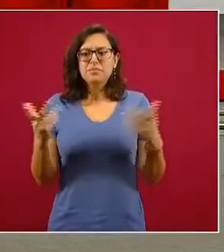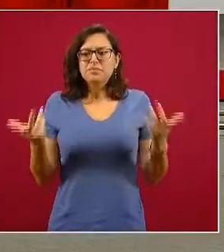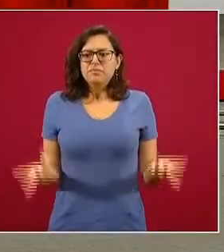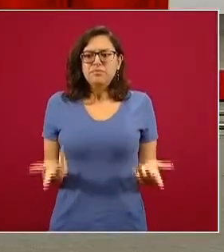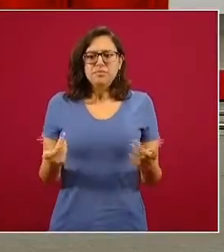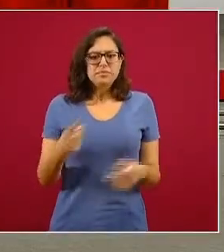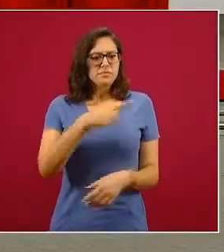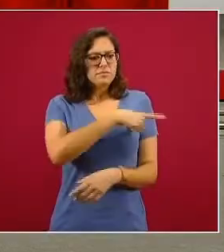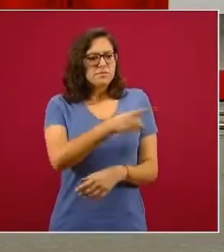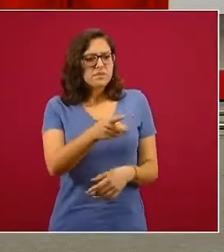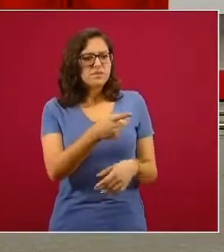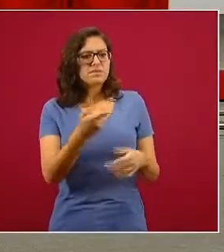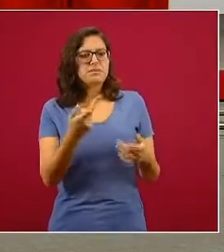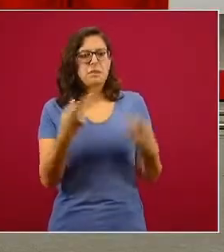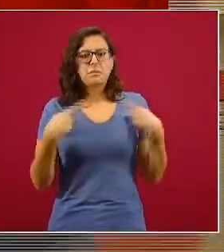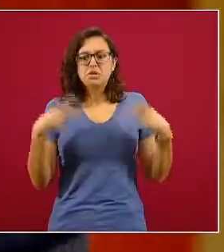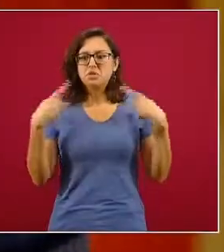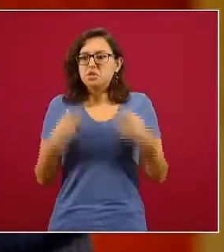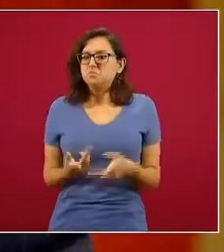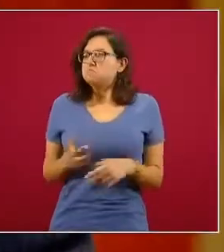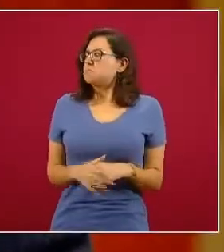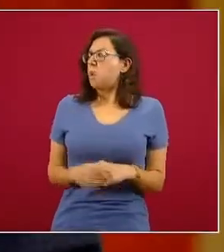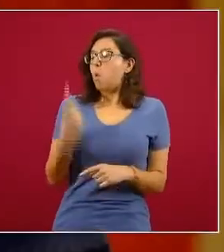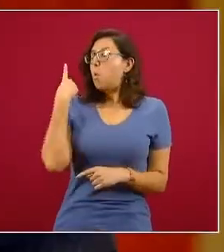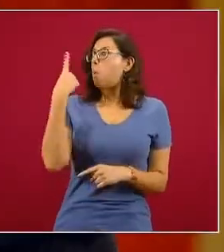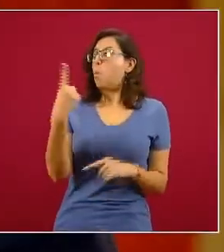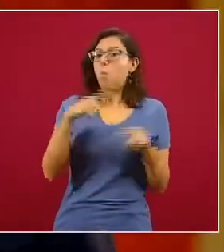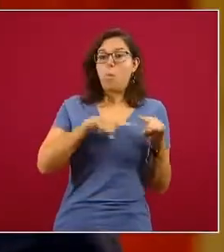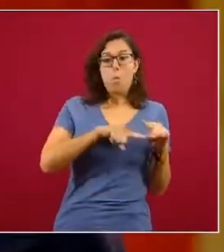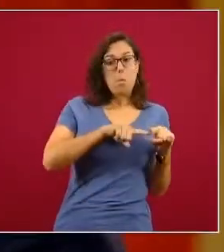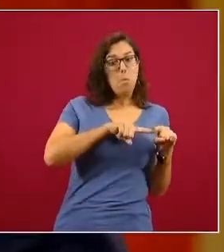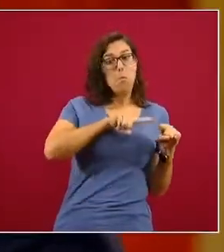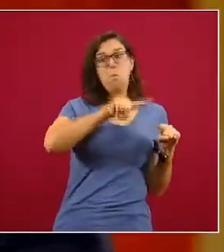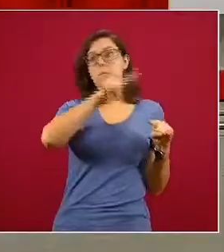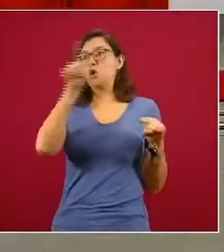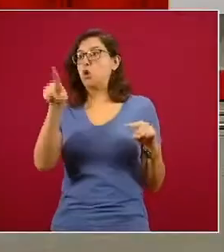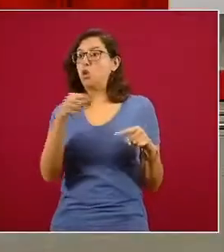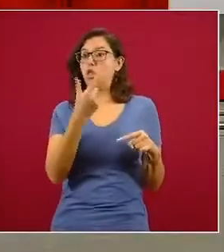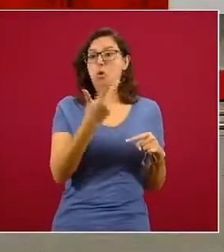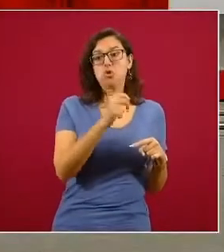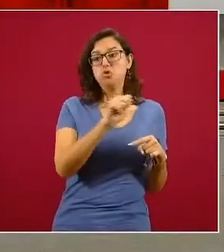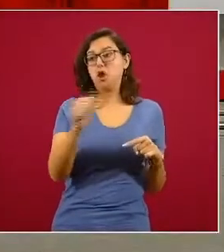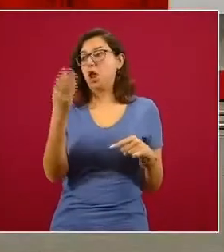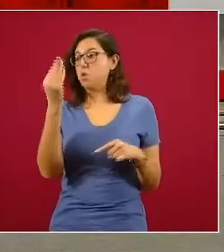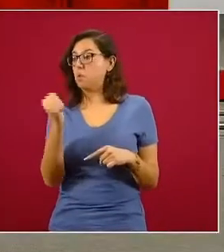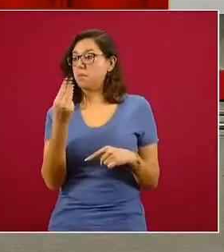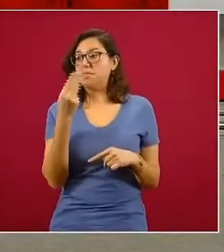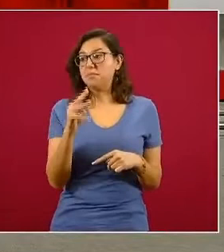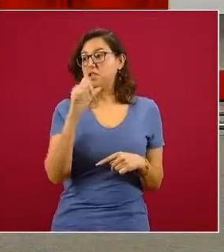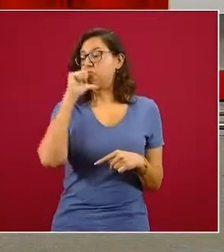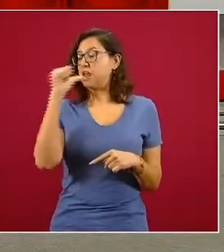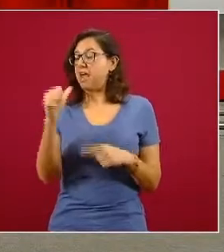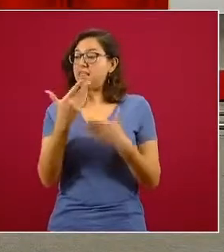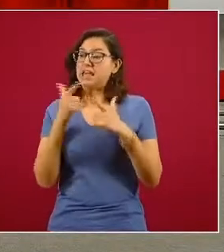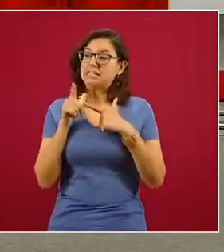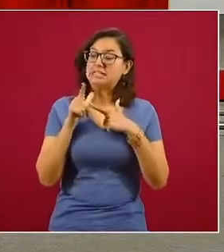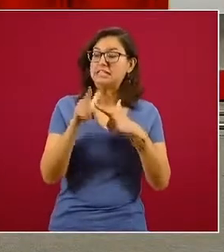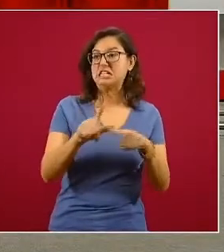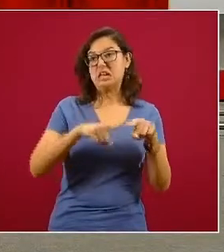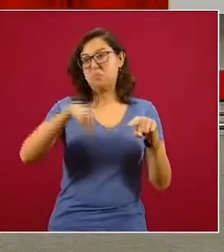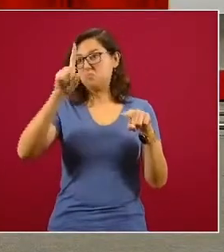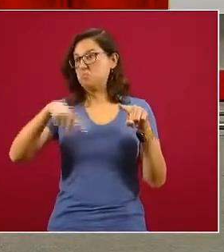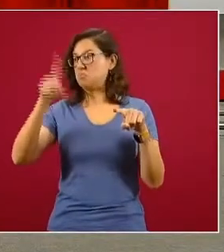se cumplió el pico en la fecha que se dijo del pico del 8 de mayo, 9 de mayo, etcétera. Como pueden ver, y les invito con